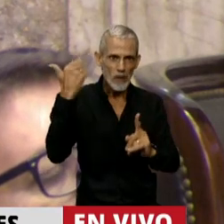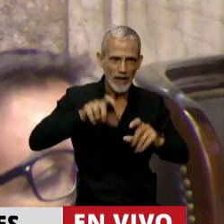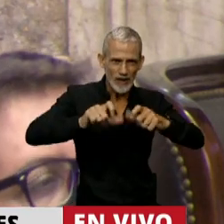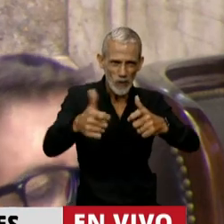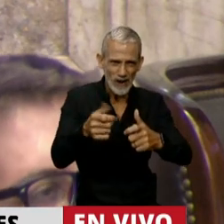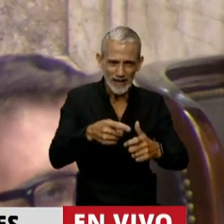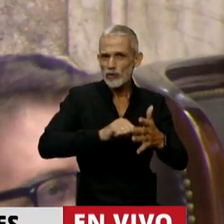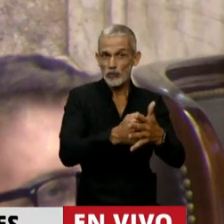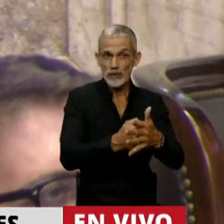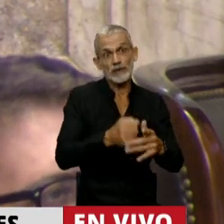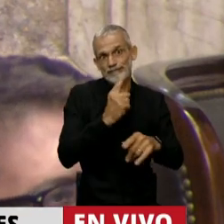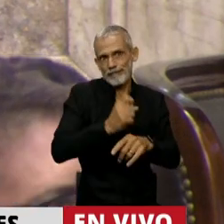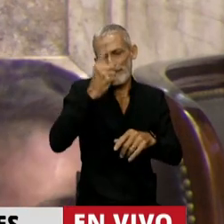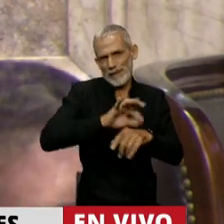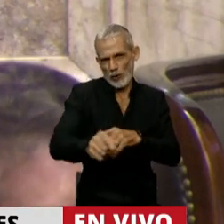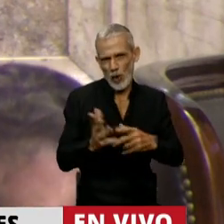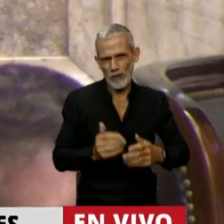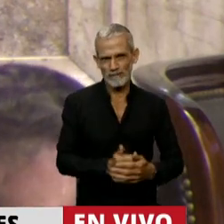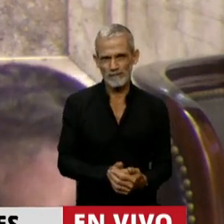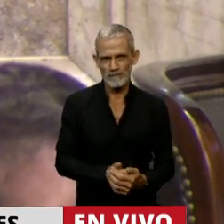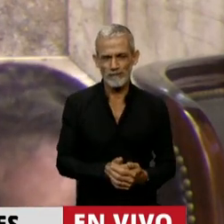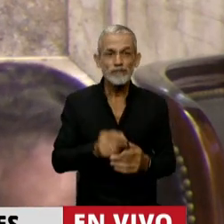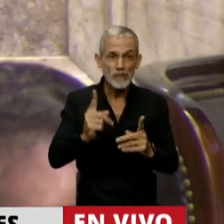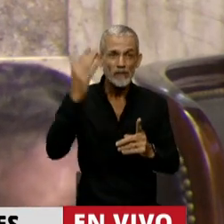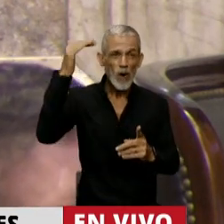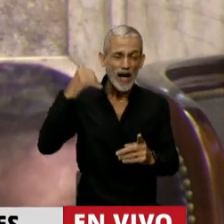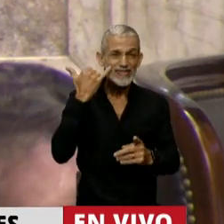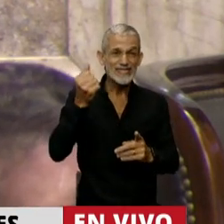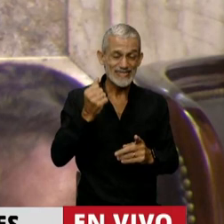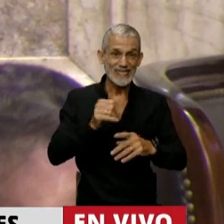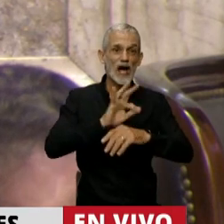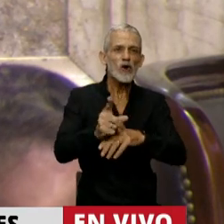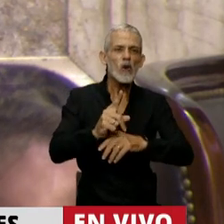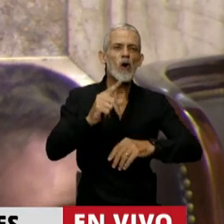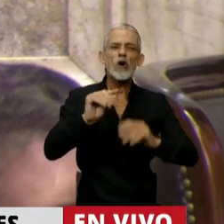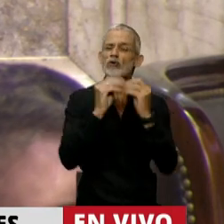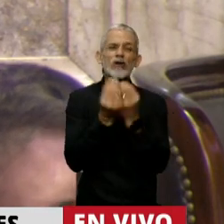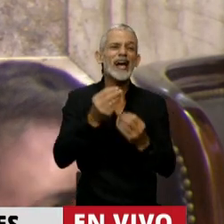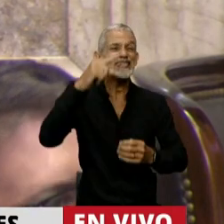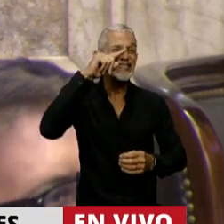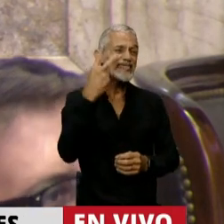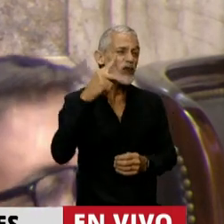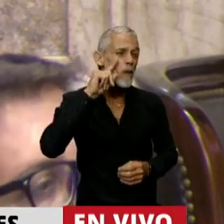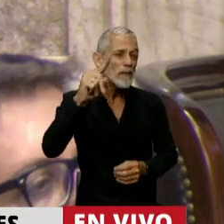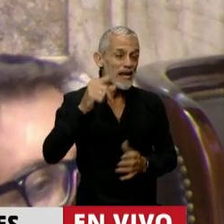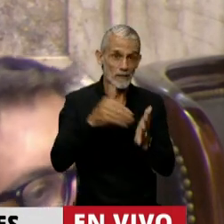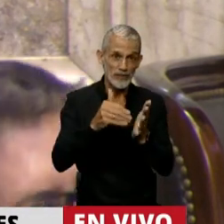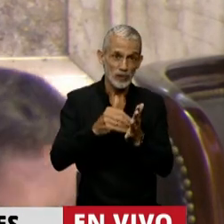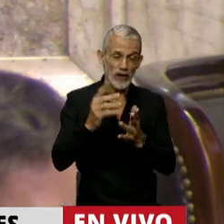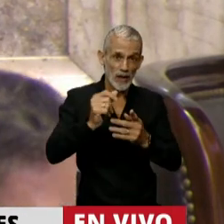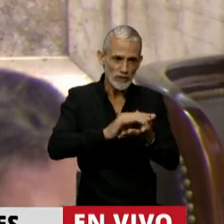suspensión de la movilidad jubilatoria, que se había merituado en un robo de 72.000 millones de pesos, ya llegó a